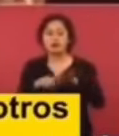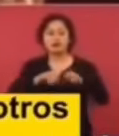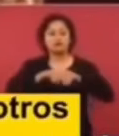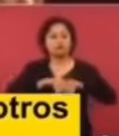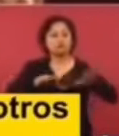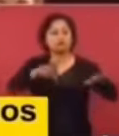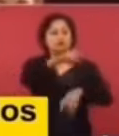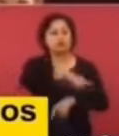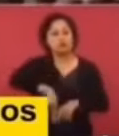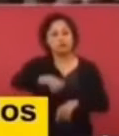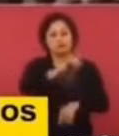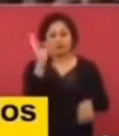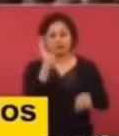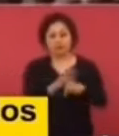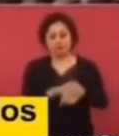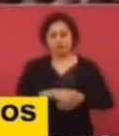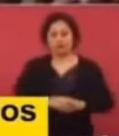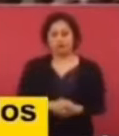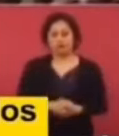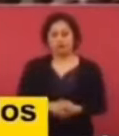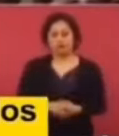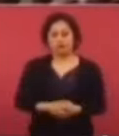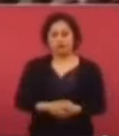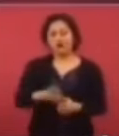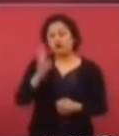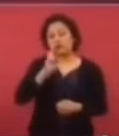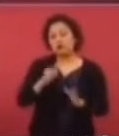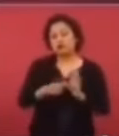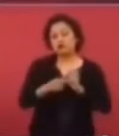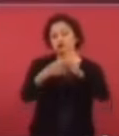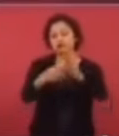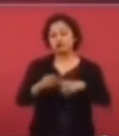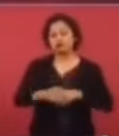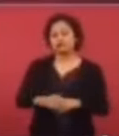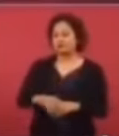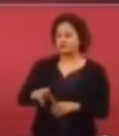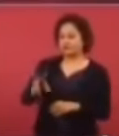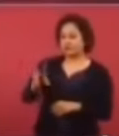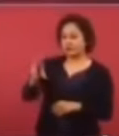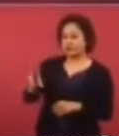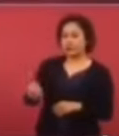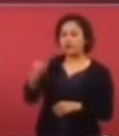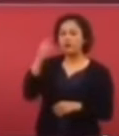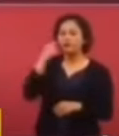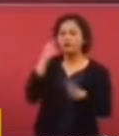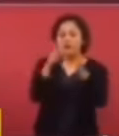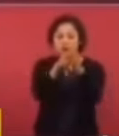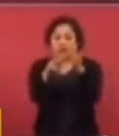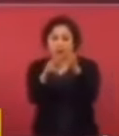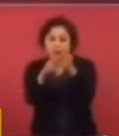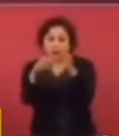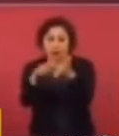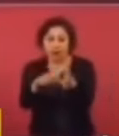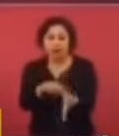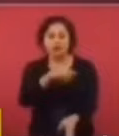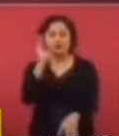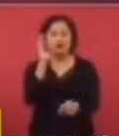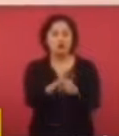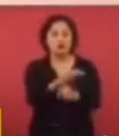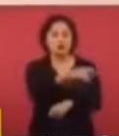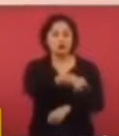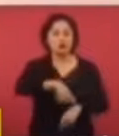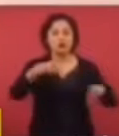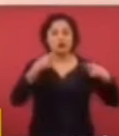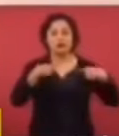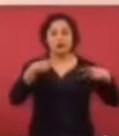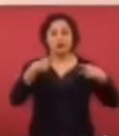publicamos pruebas. No, el periodismo sirve a los ciudadanos cuando es